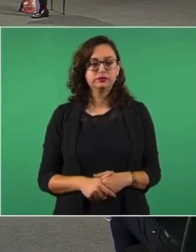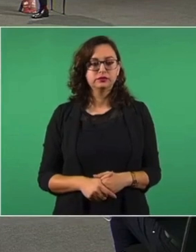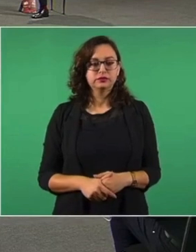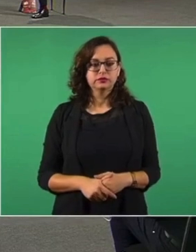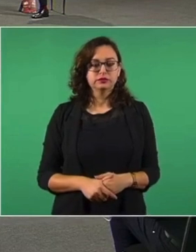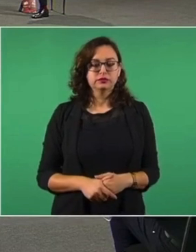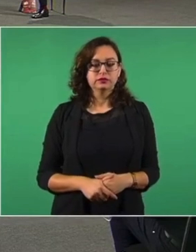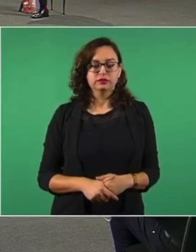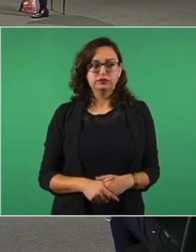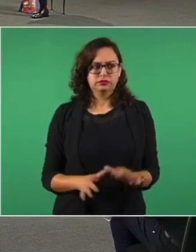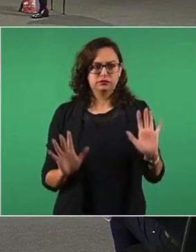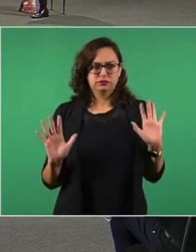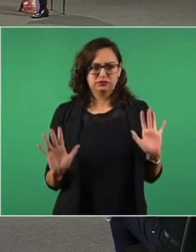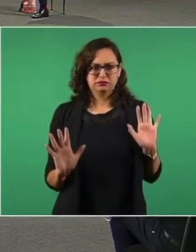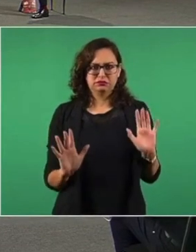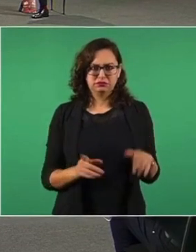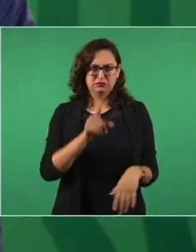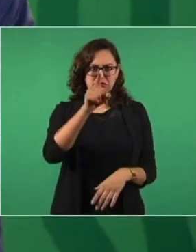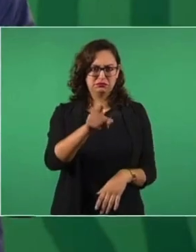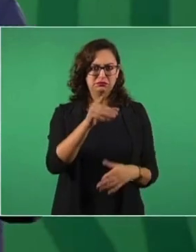¿Y yo qué tengo que ver con el citatorio?